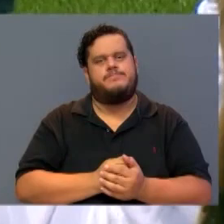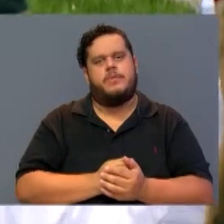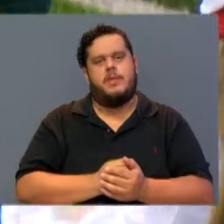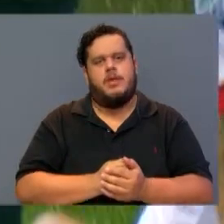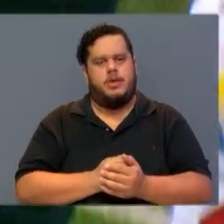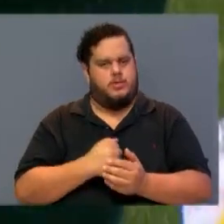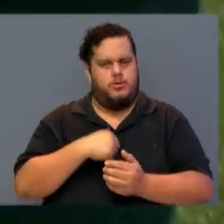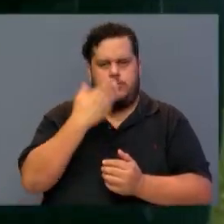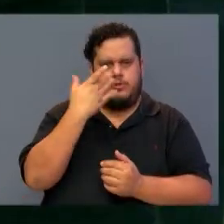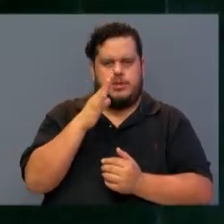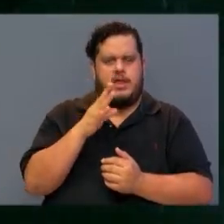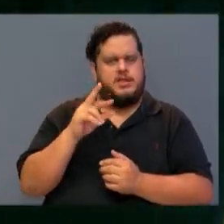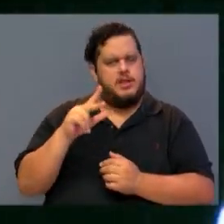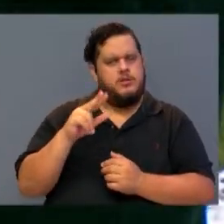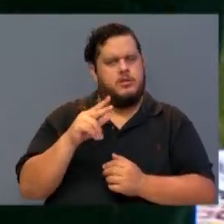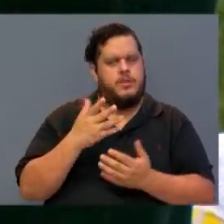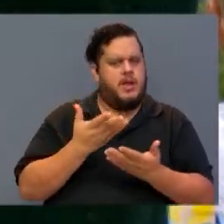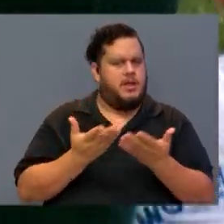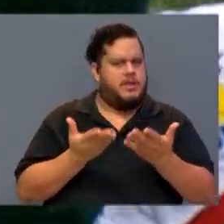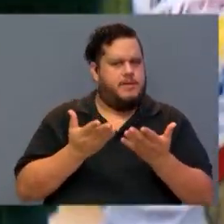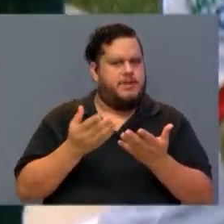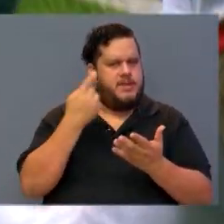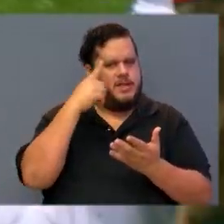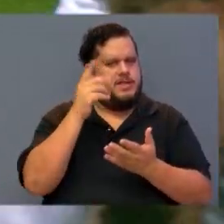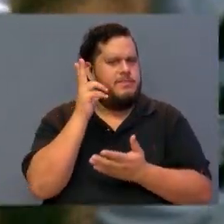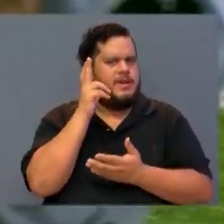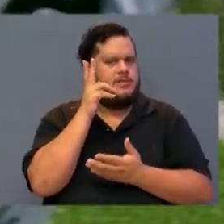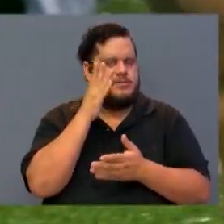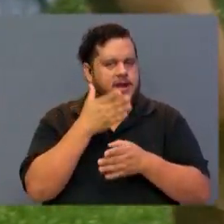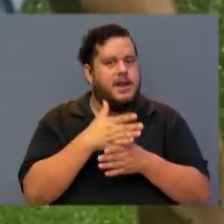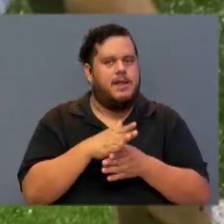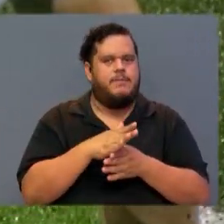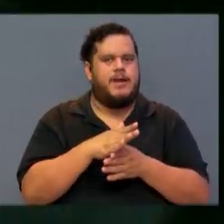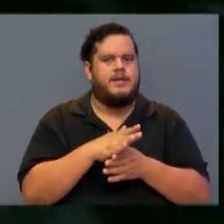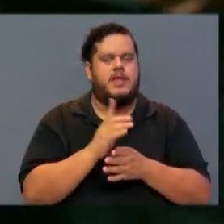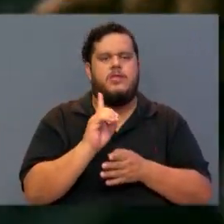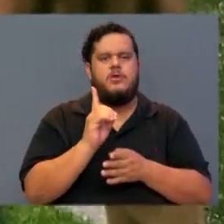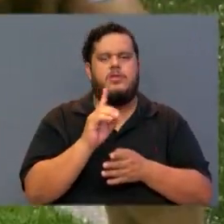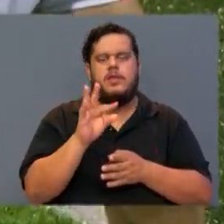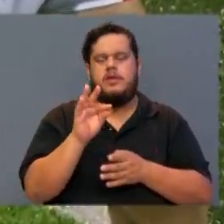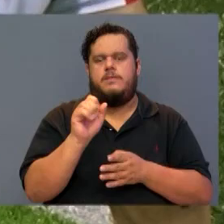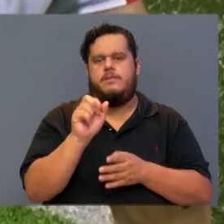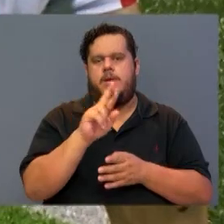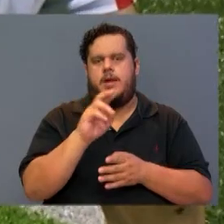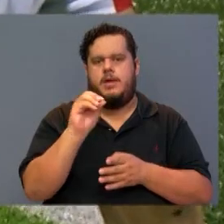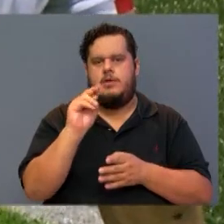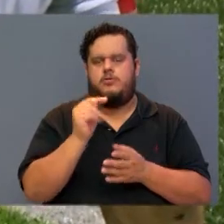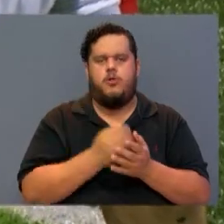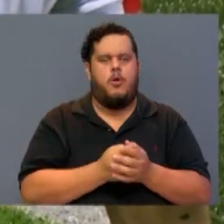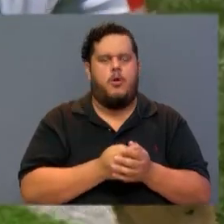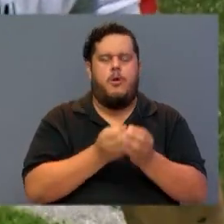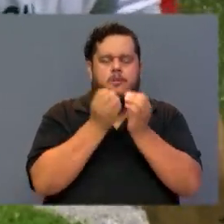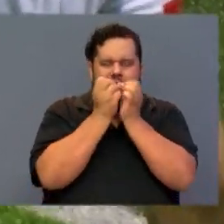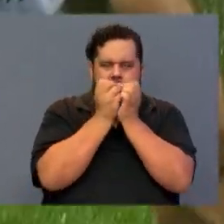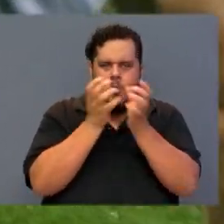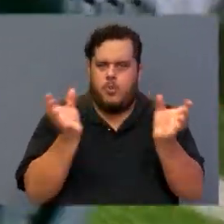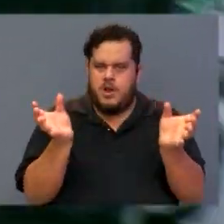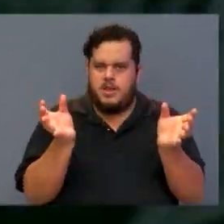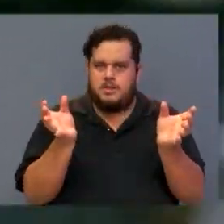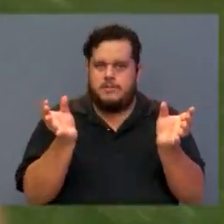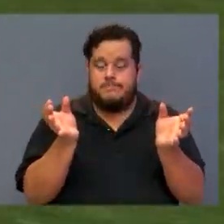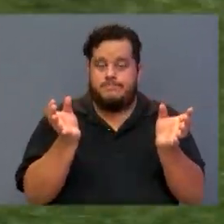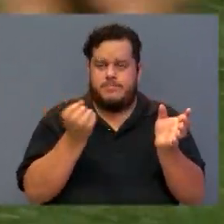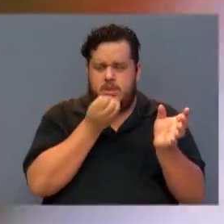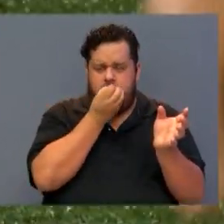los compañeros, tal vez para volver a escuchar la parte donde Farrón pega un grito, ya,